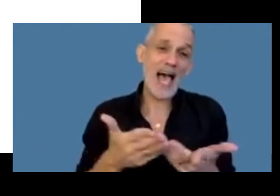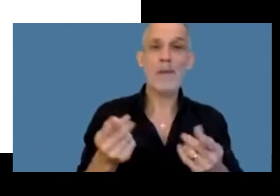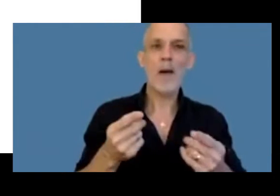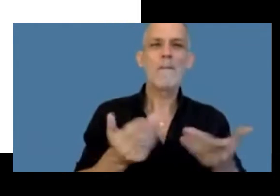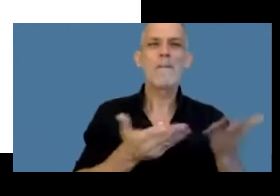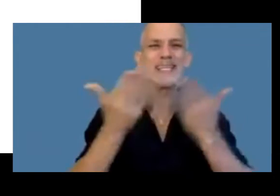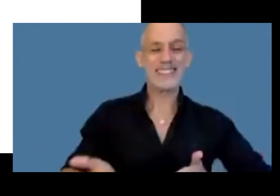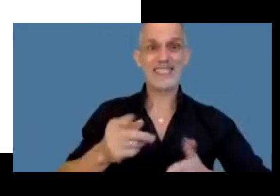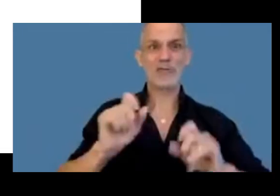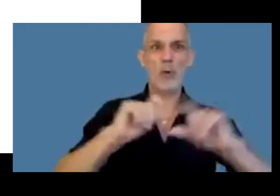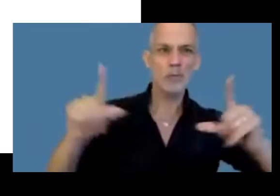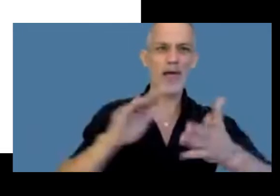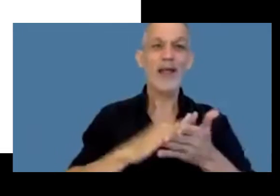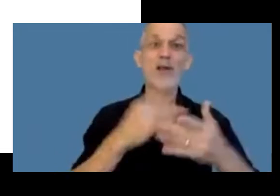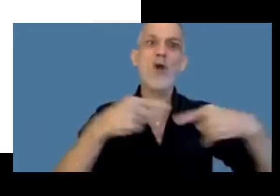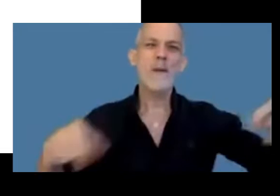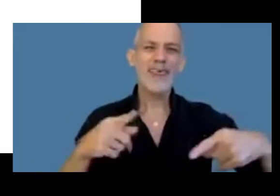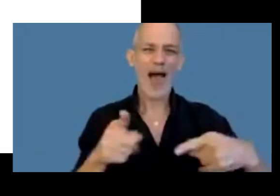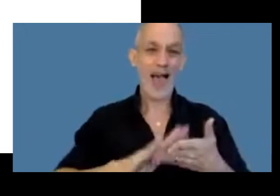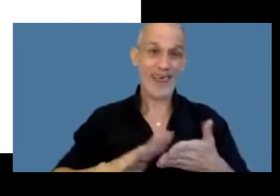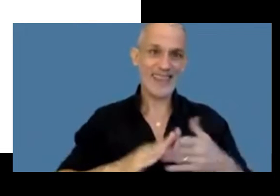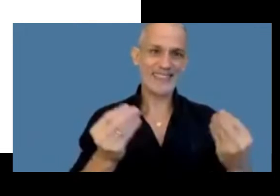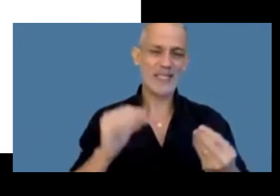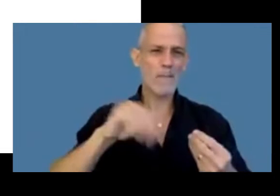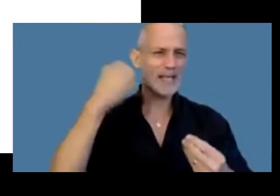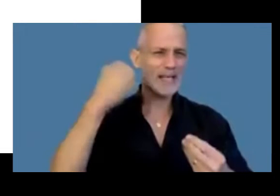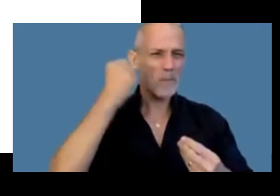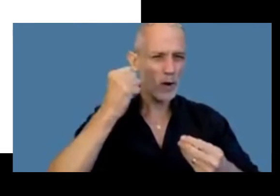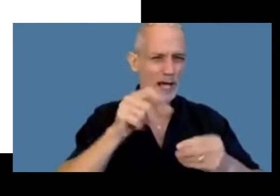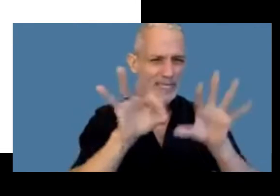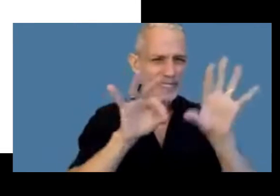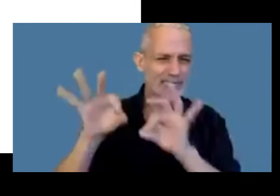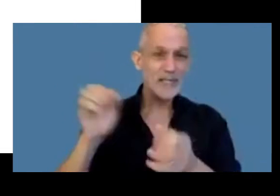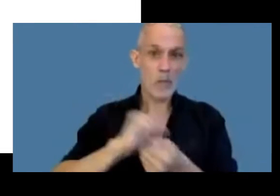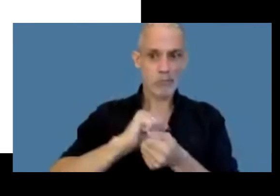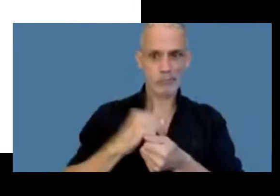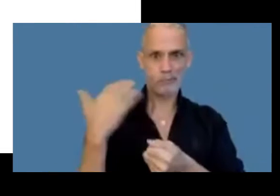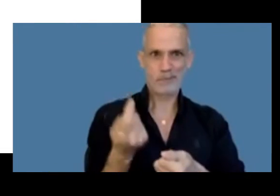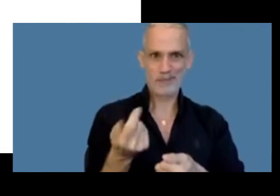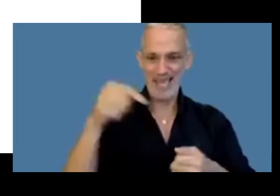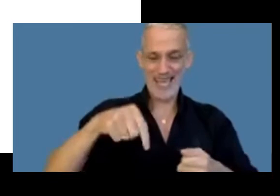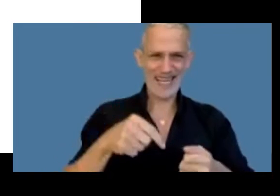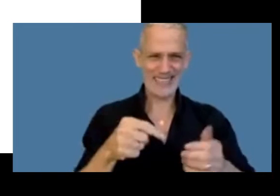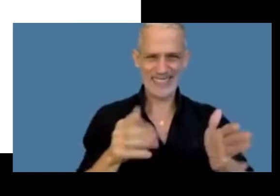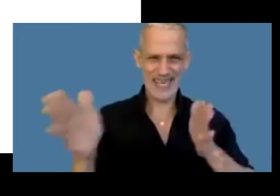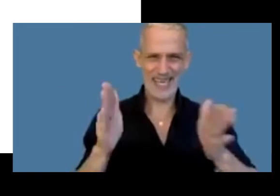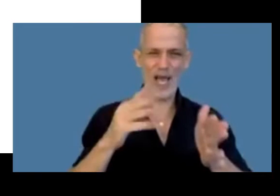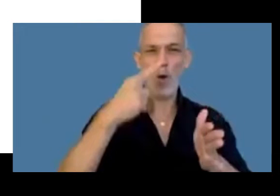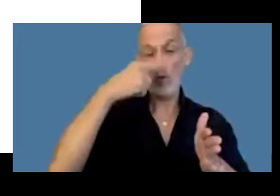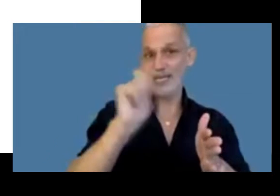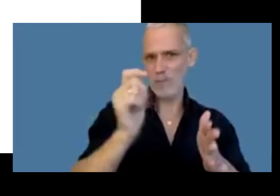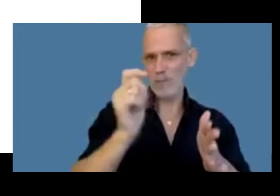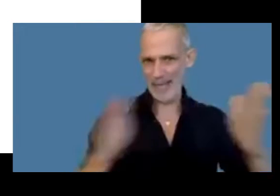presentación de las novedades más relevantes publicadas en este último mes.